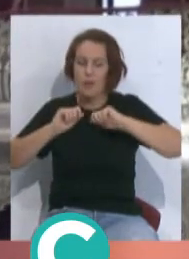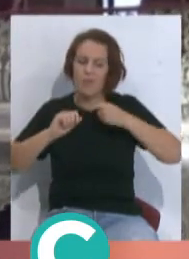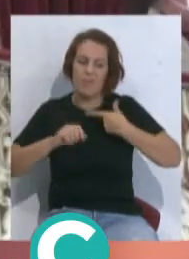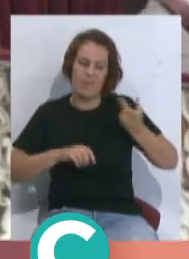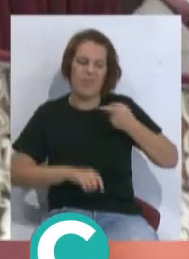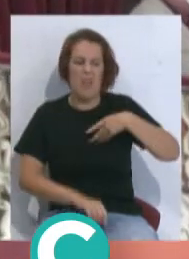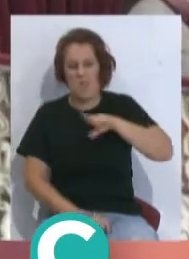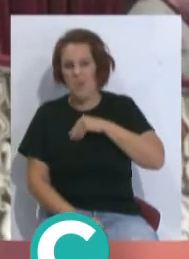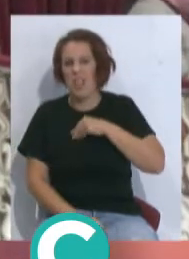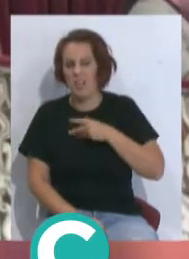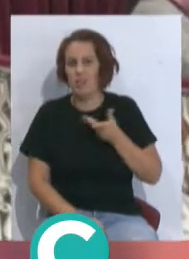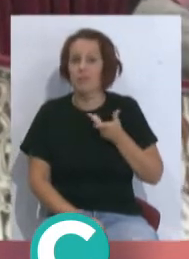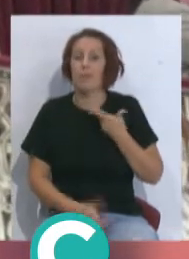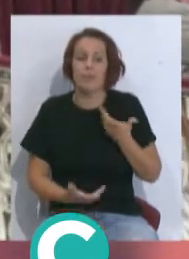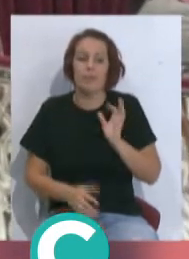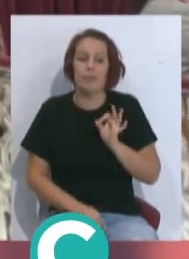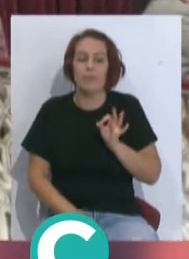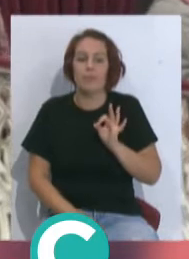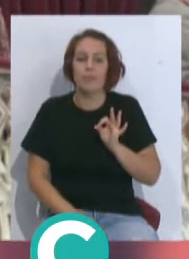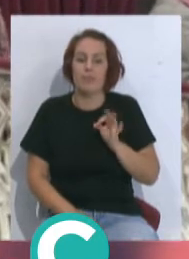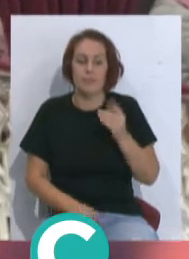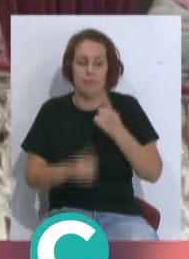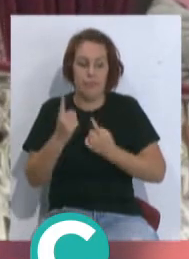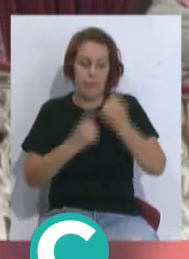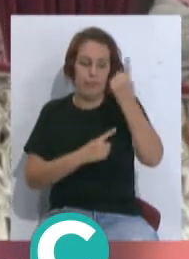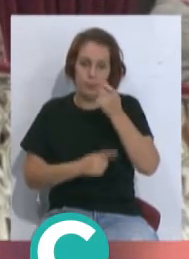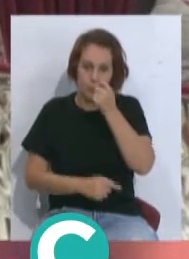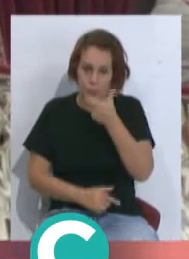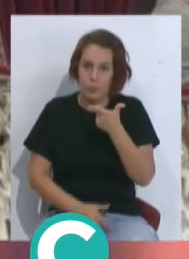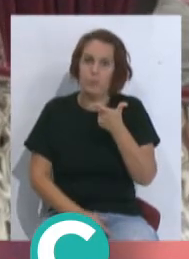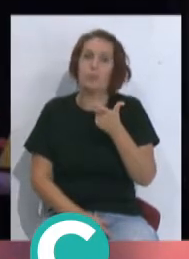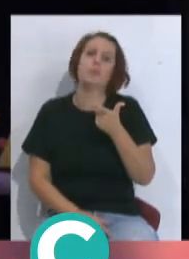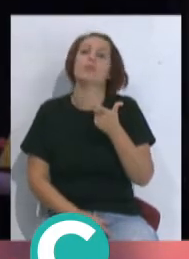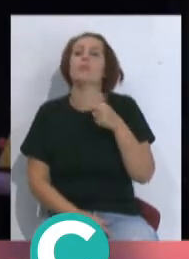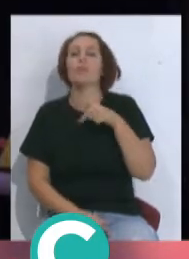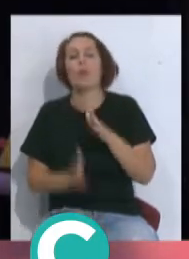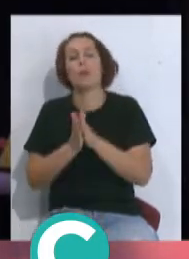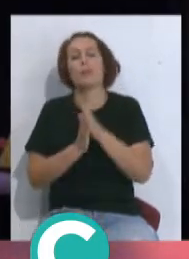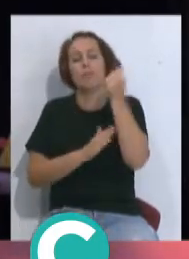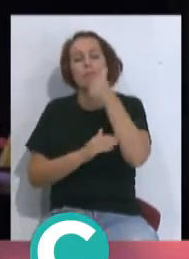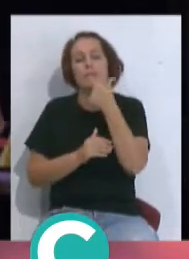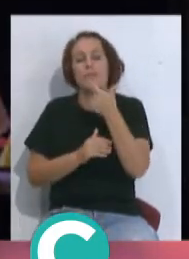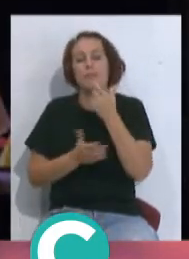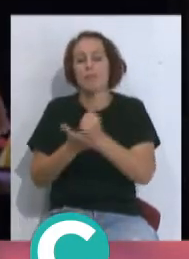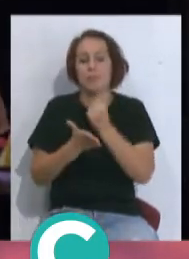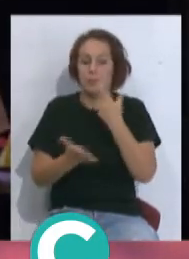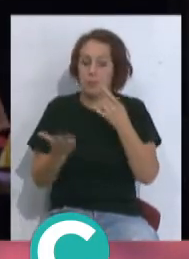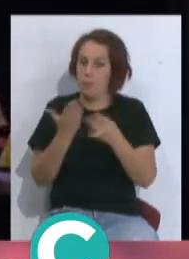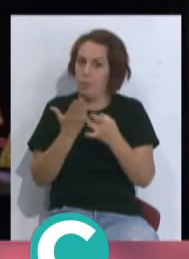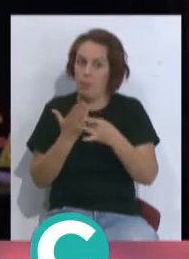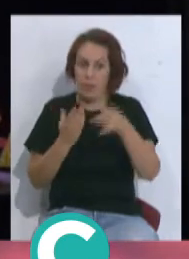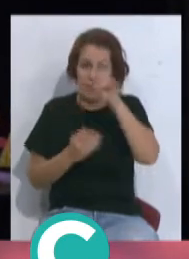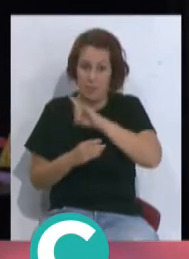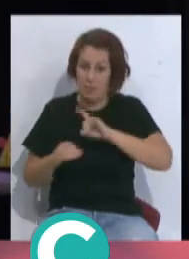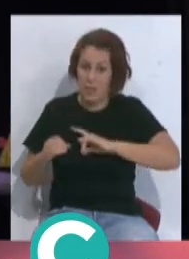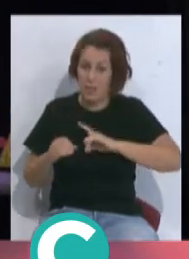normal. Pero la verdad, son poquísimas excepciones, y lo que tú has dicho y lo que ha dicho Luismi del concepto de calidad de marca del Teatro Falla y